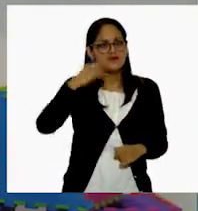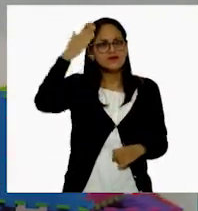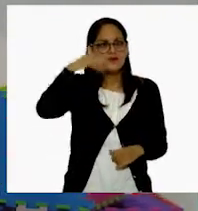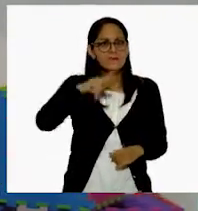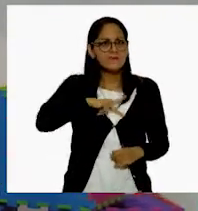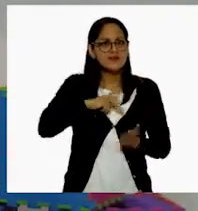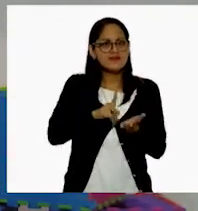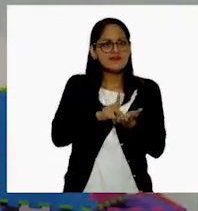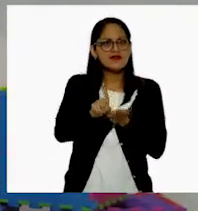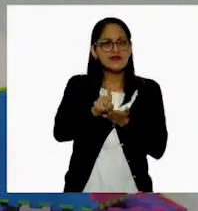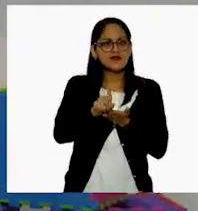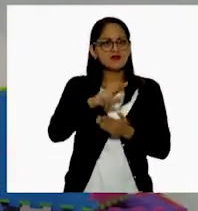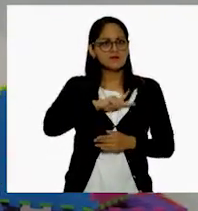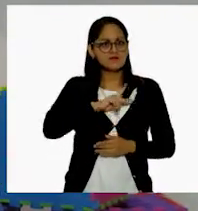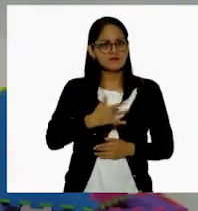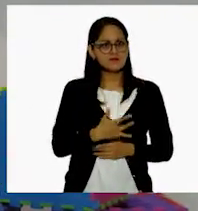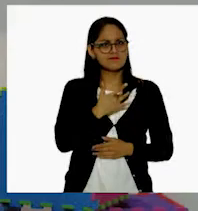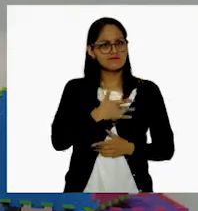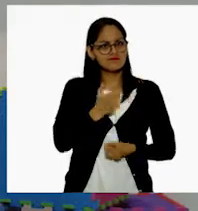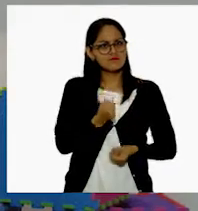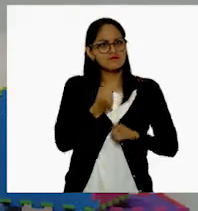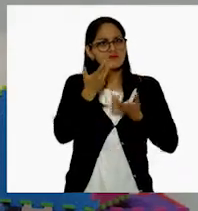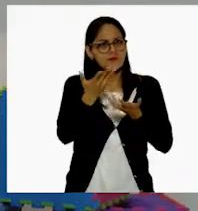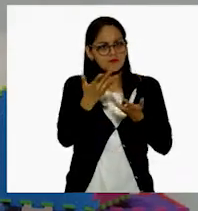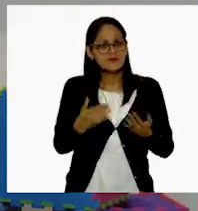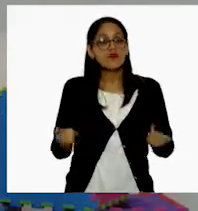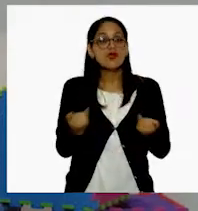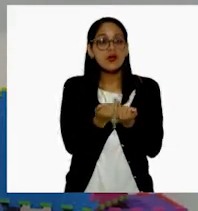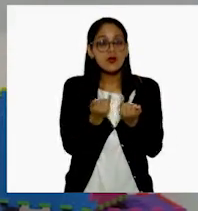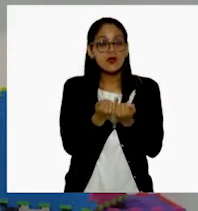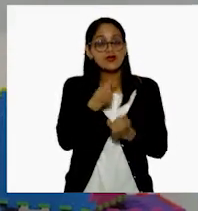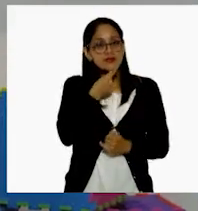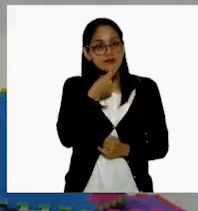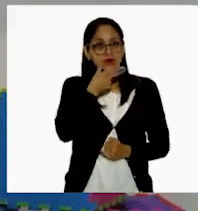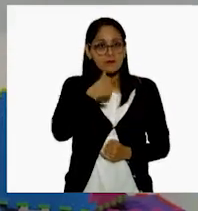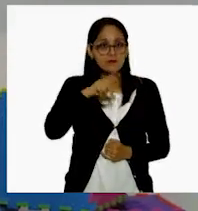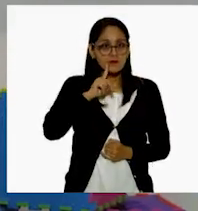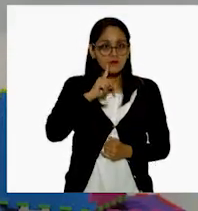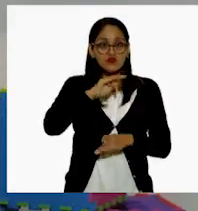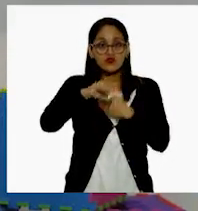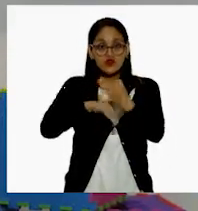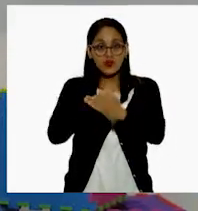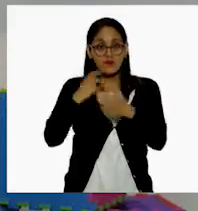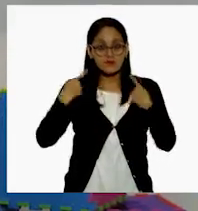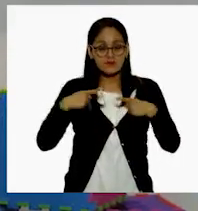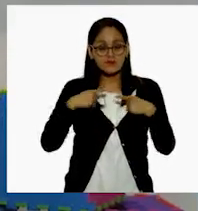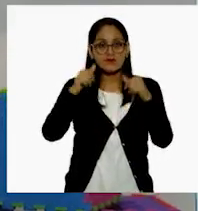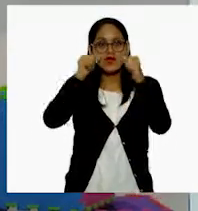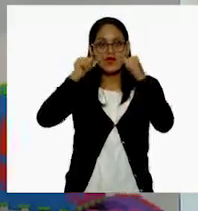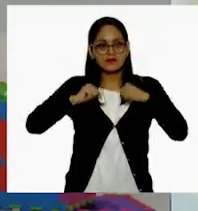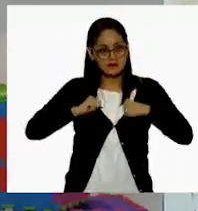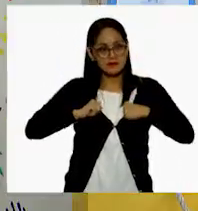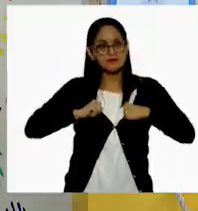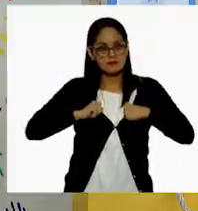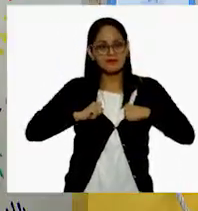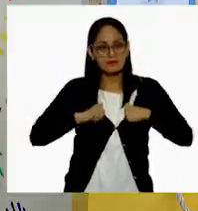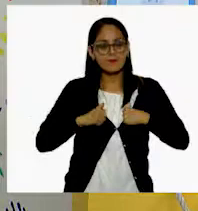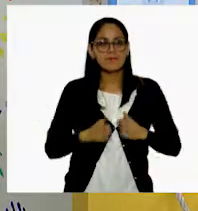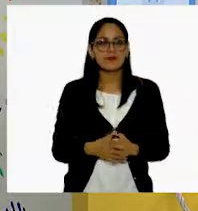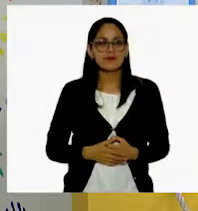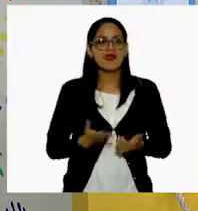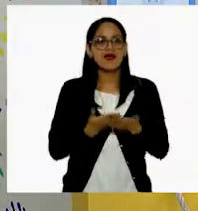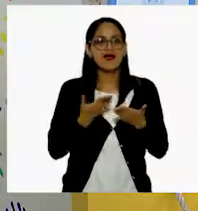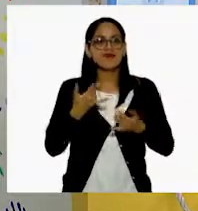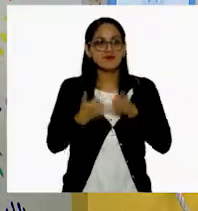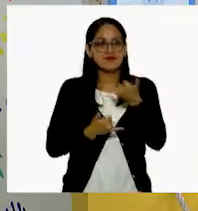derecho expresar nuestros sentimientos e ideas y que las y los demás nos escuchen y nos tomen en cuenta. Entonces vamos a jugar